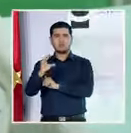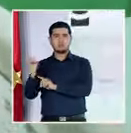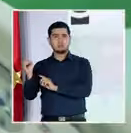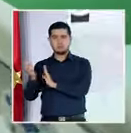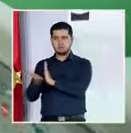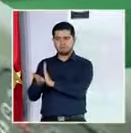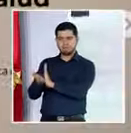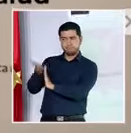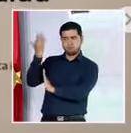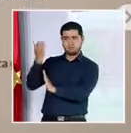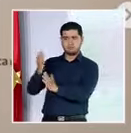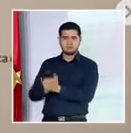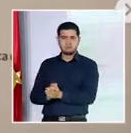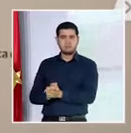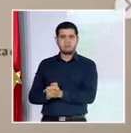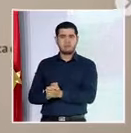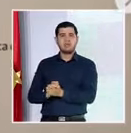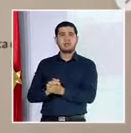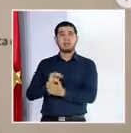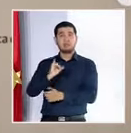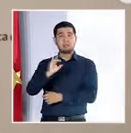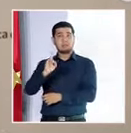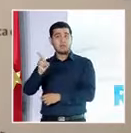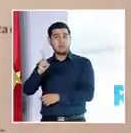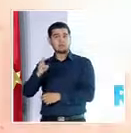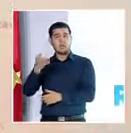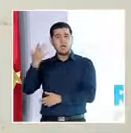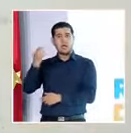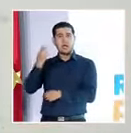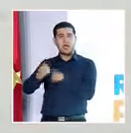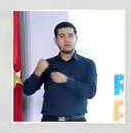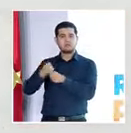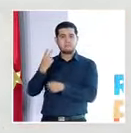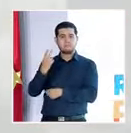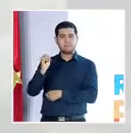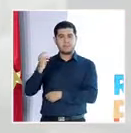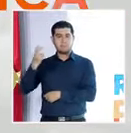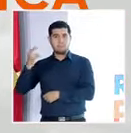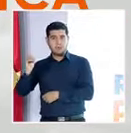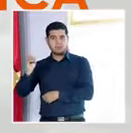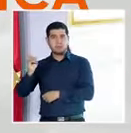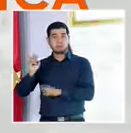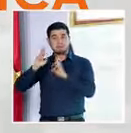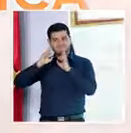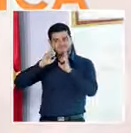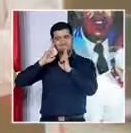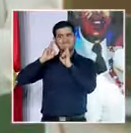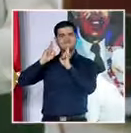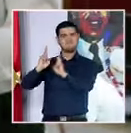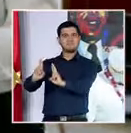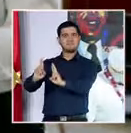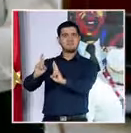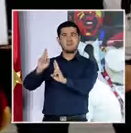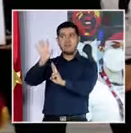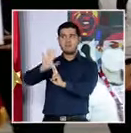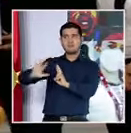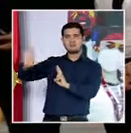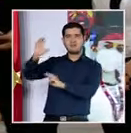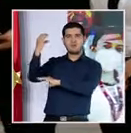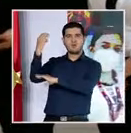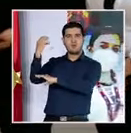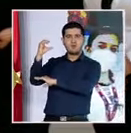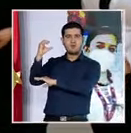año 2021. El Instituto Nacional de Salud nos otorgó en el año 2020 un reconocimiento nacional en salud